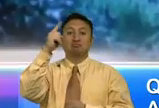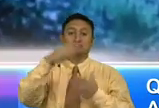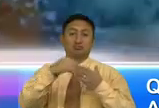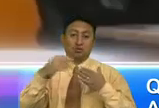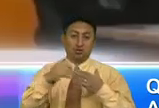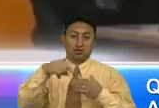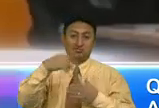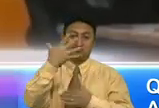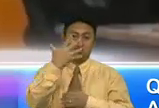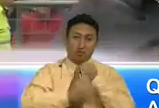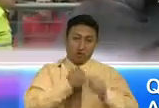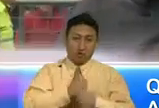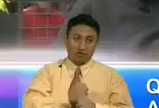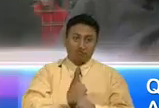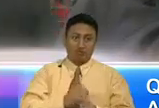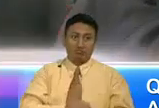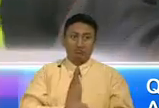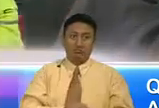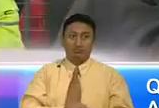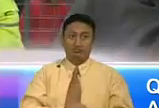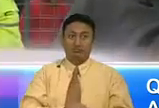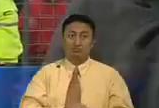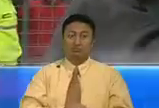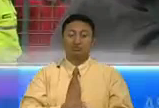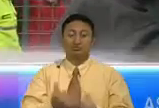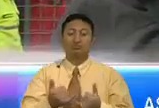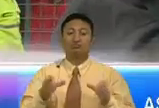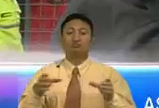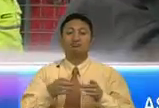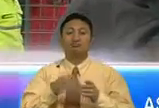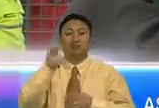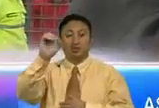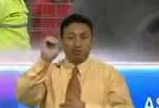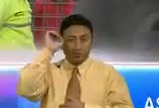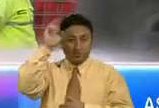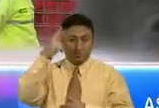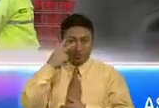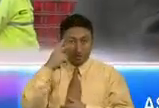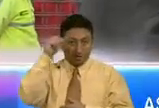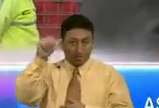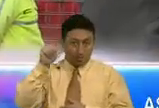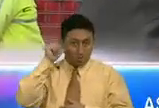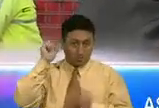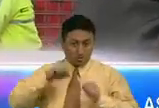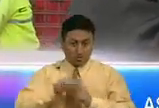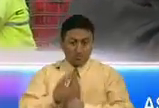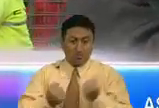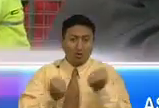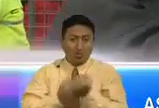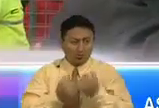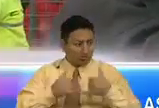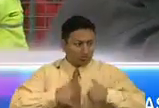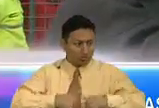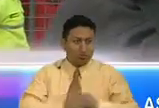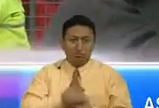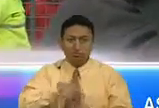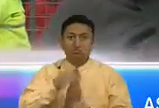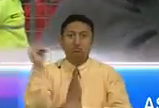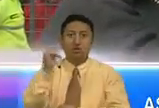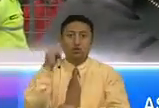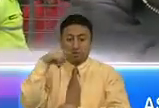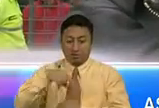últimos 5 años. Se declaran al audiovisual un sector estratégico y que ese mismo apoyo se siga dando para que esta industria audiovisual